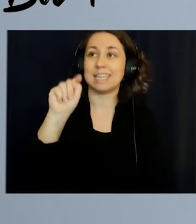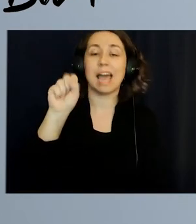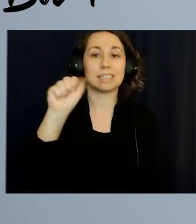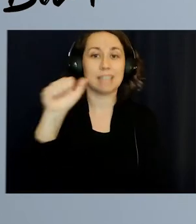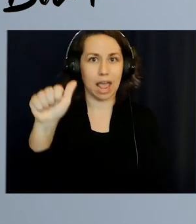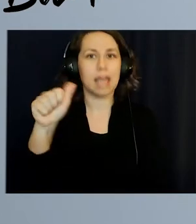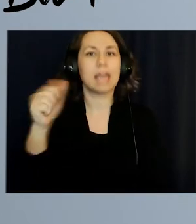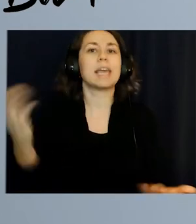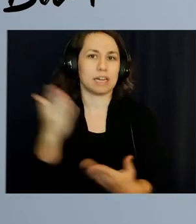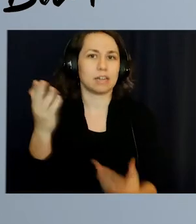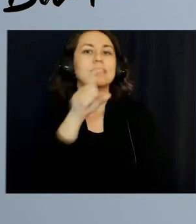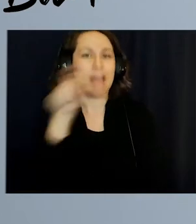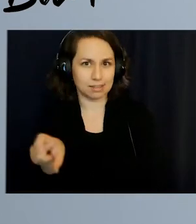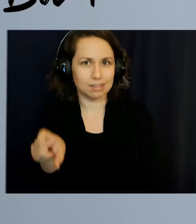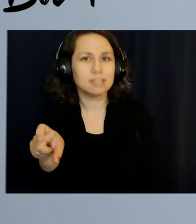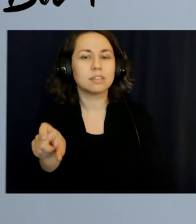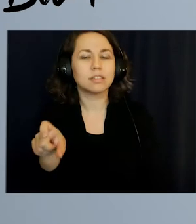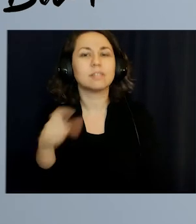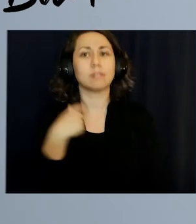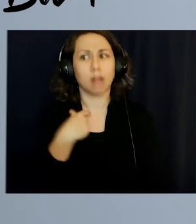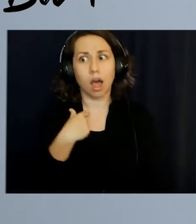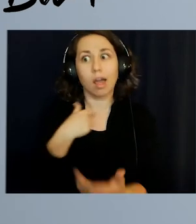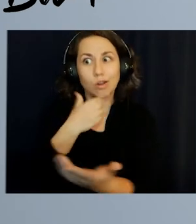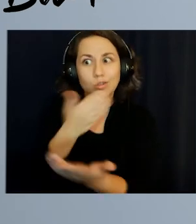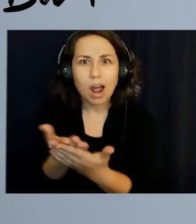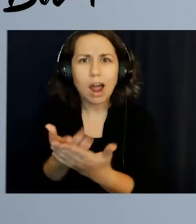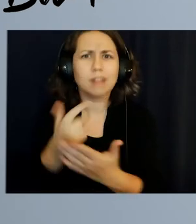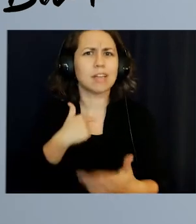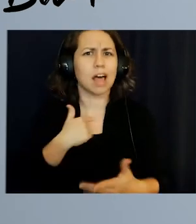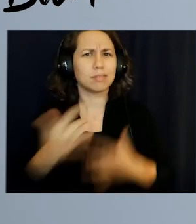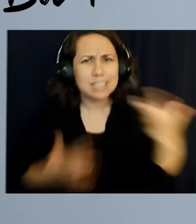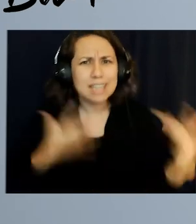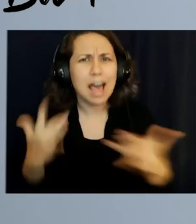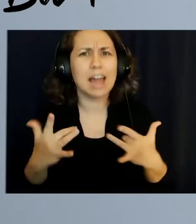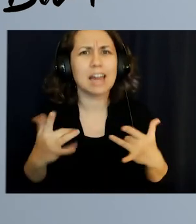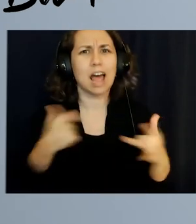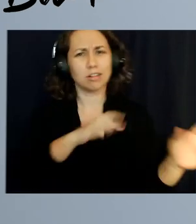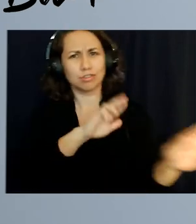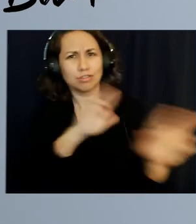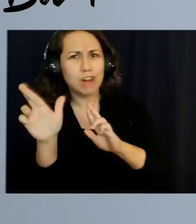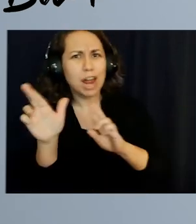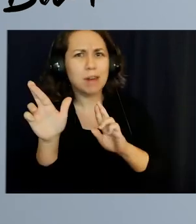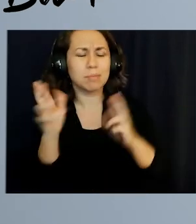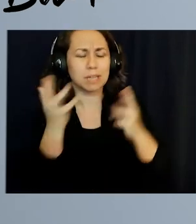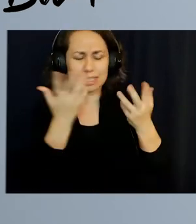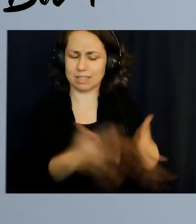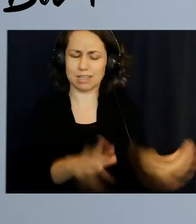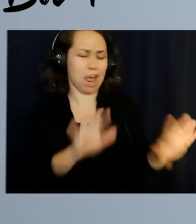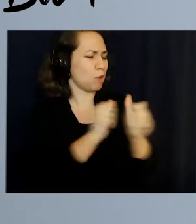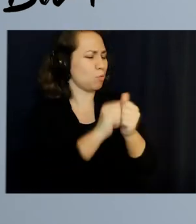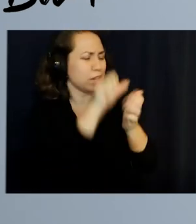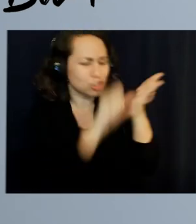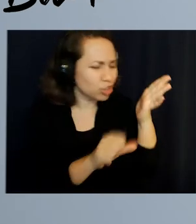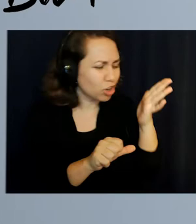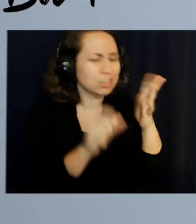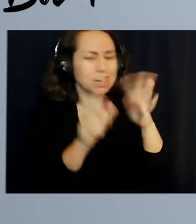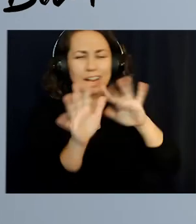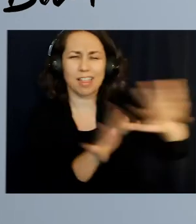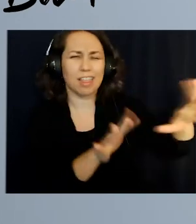Antonio, en Texas, y llegué y estaba emocionada, lista para terminar con las cirugías y todo eso.